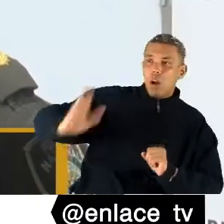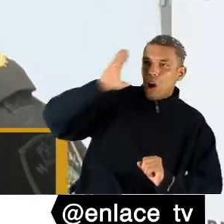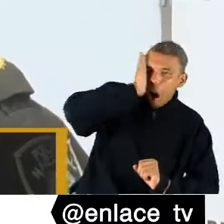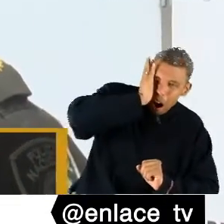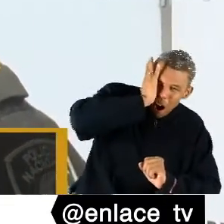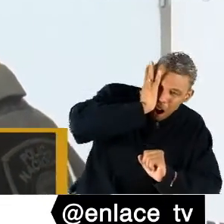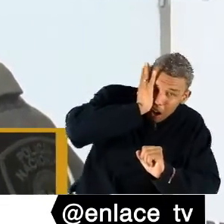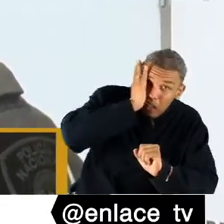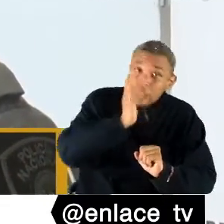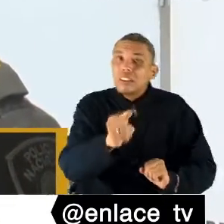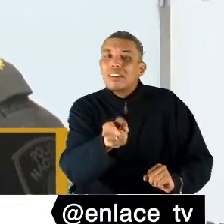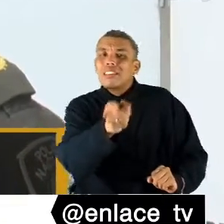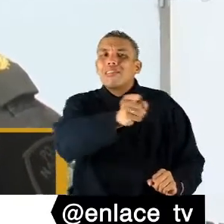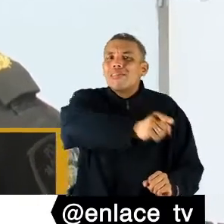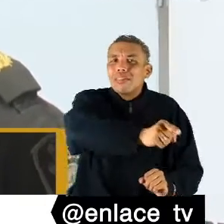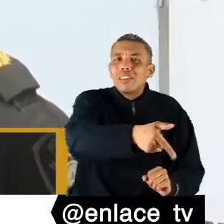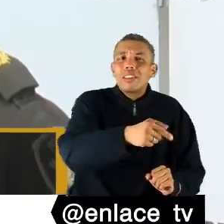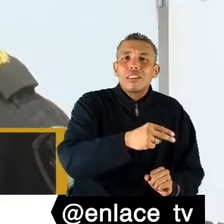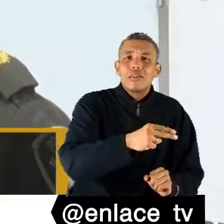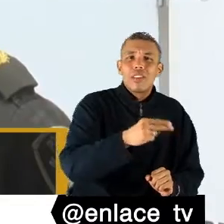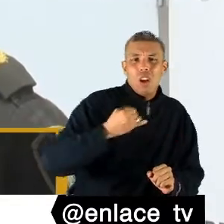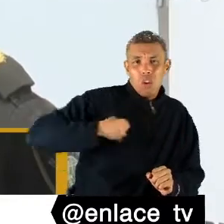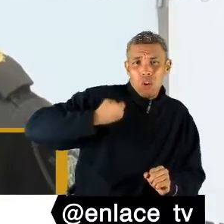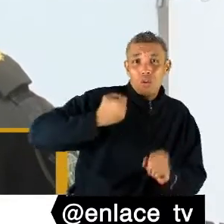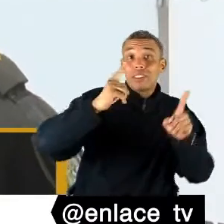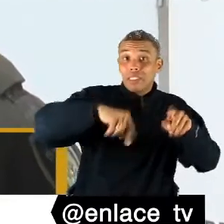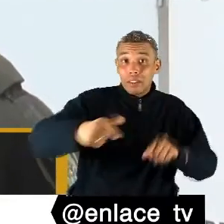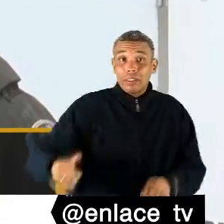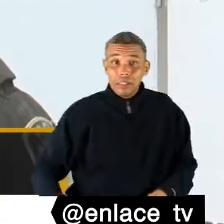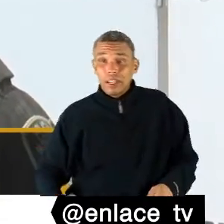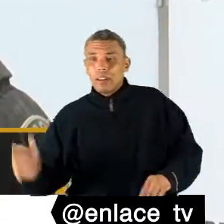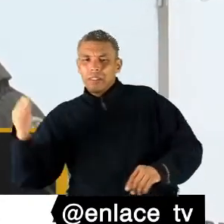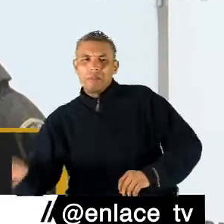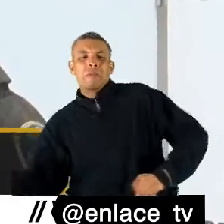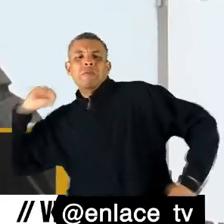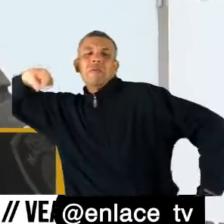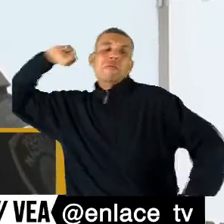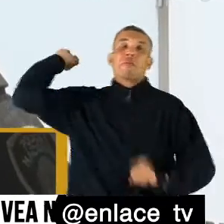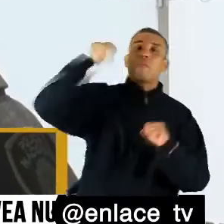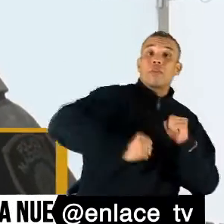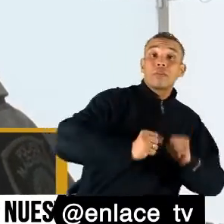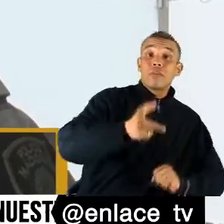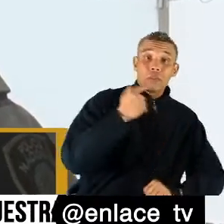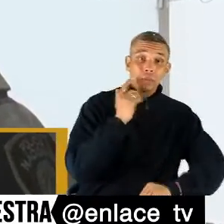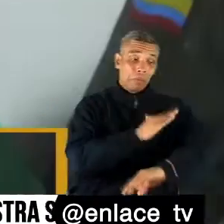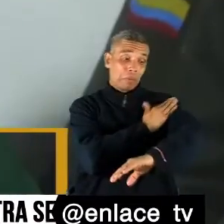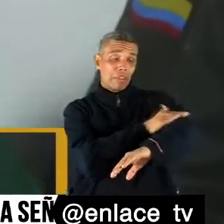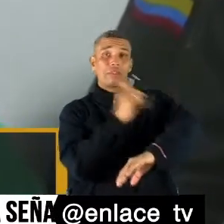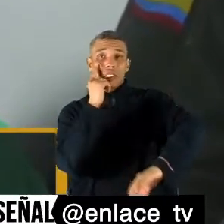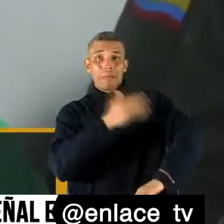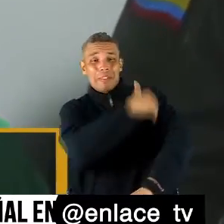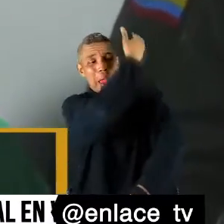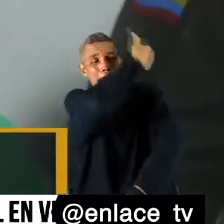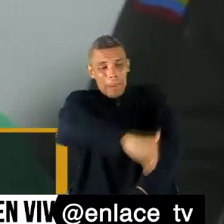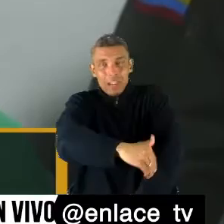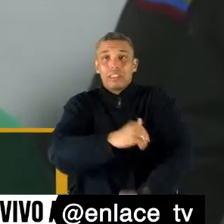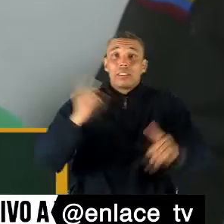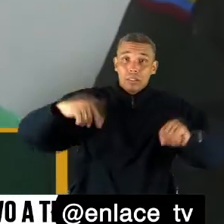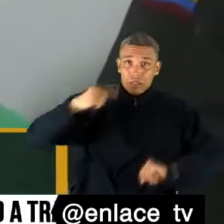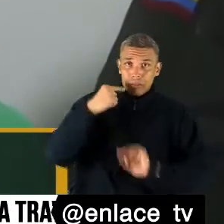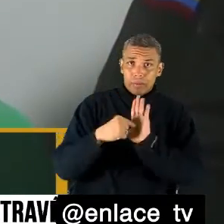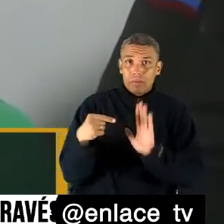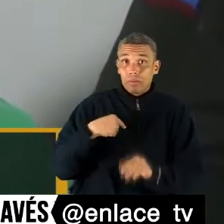atenta contra la vida y la integridad de un menor de edad, quien también lo lesiona. La policía logró llegar y capturar al individuo. El hombre capturado fue dejado